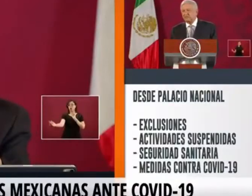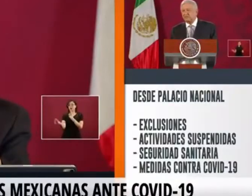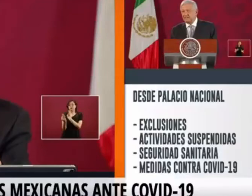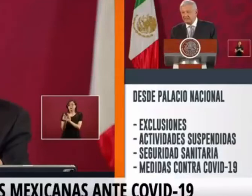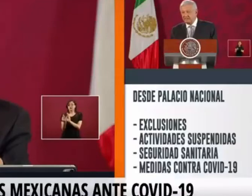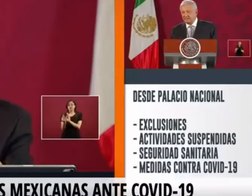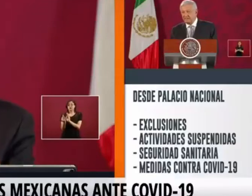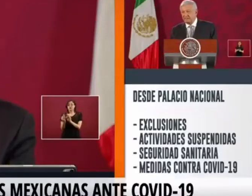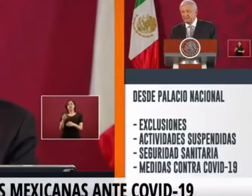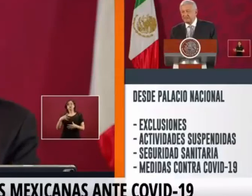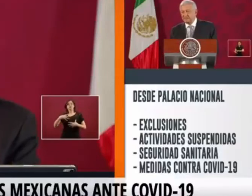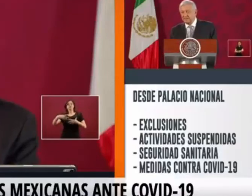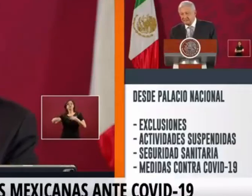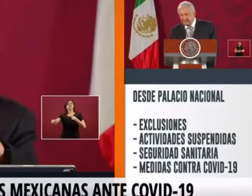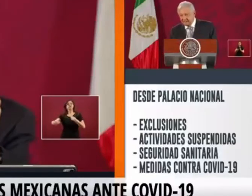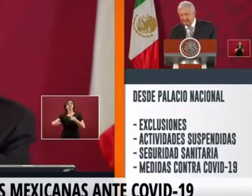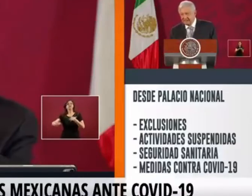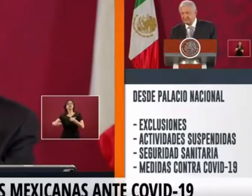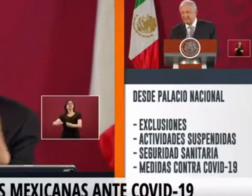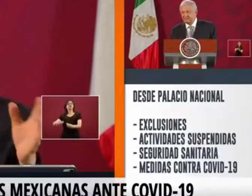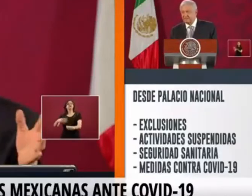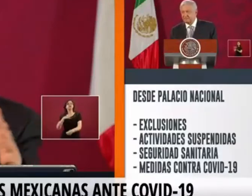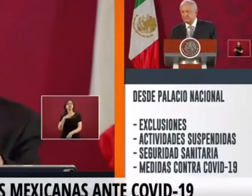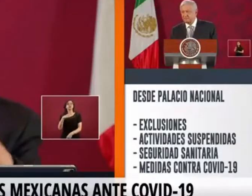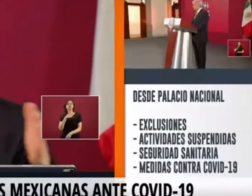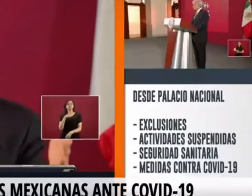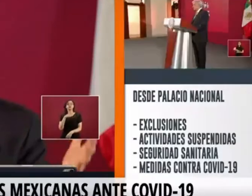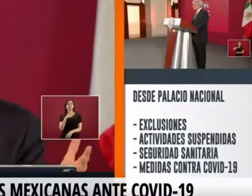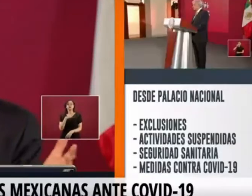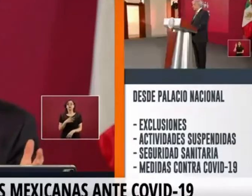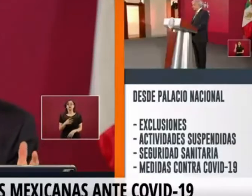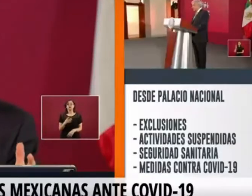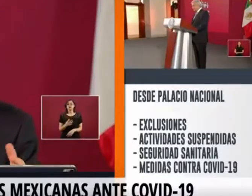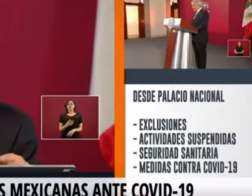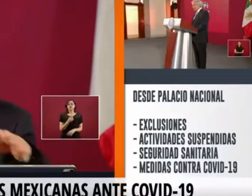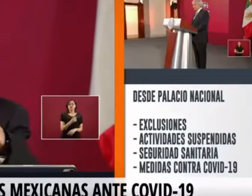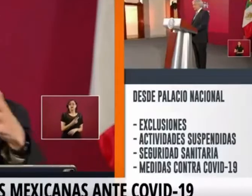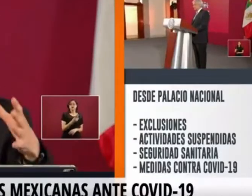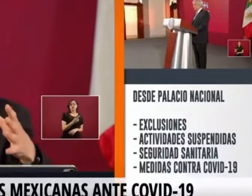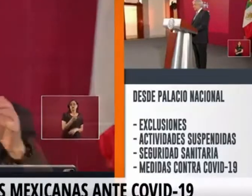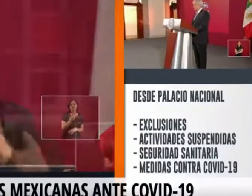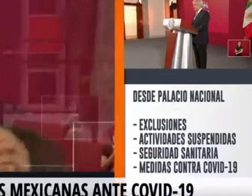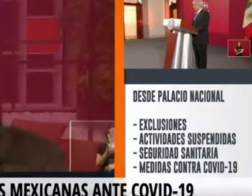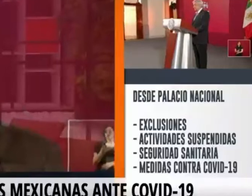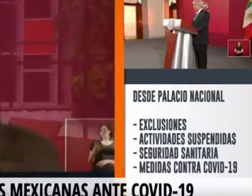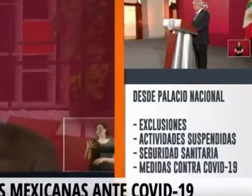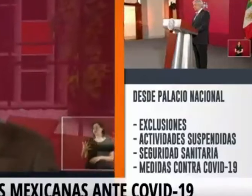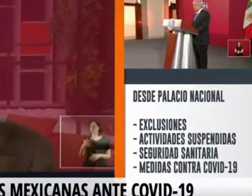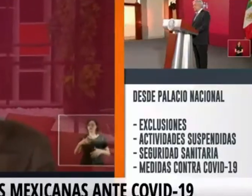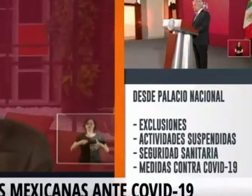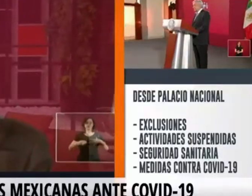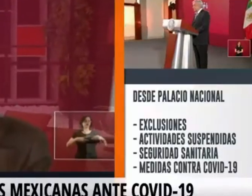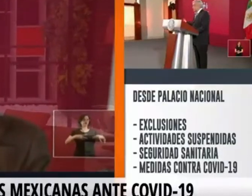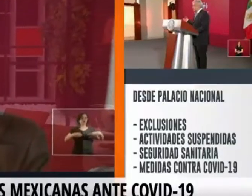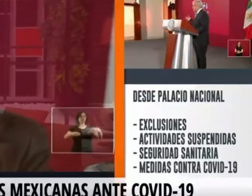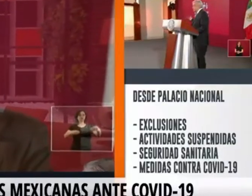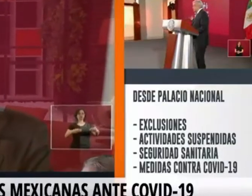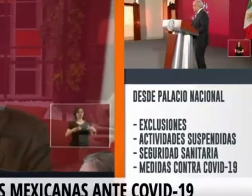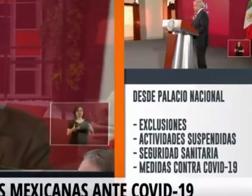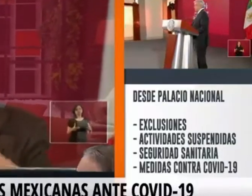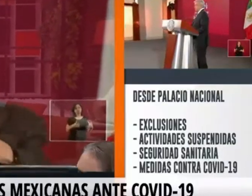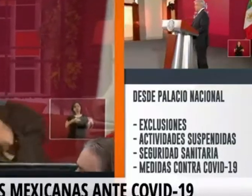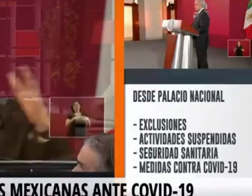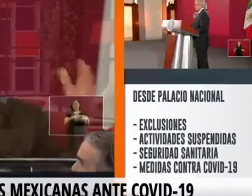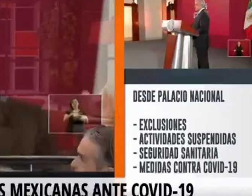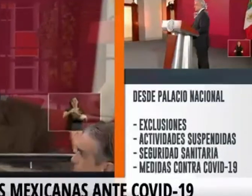un montón de sectores vulnerables y como han dicho varios, oiga, pues igual pesa un informal que una azafata de las aerolíneas